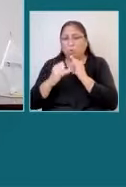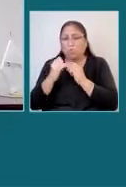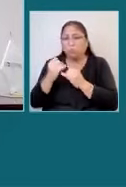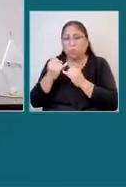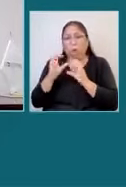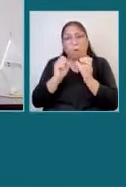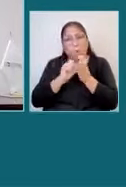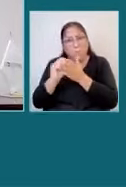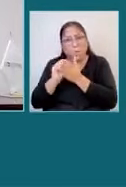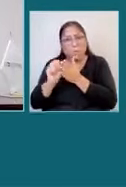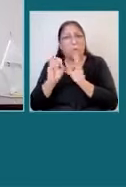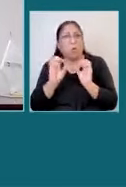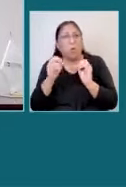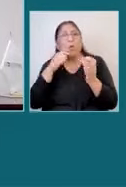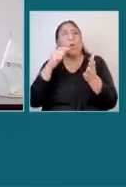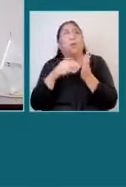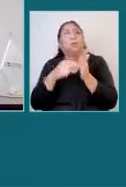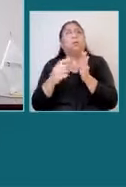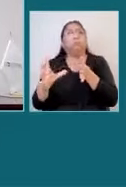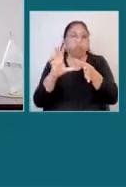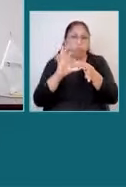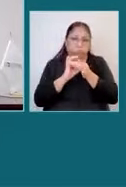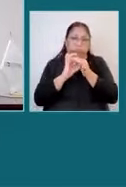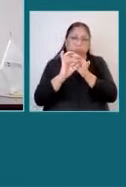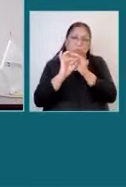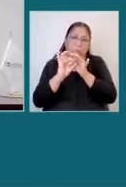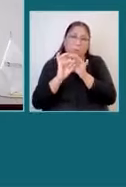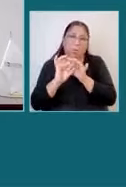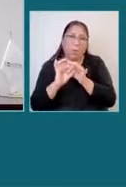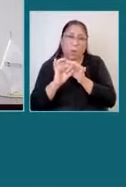próximos meses, pero que estén también muy ligadas